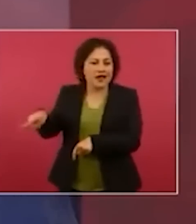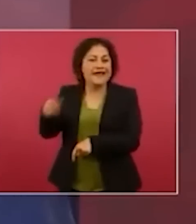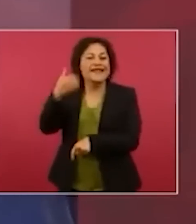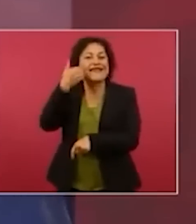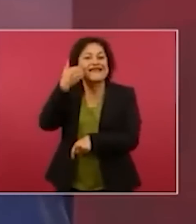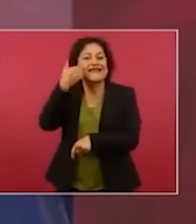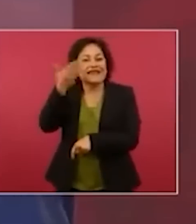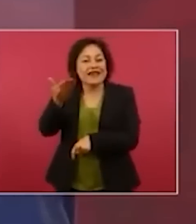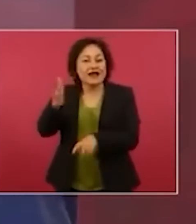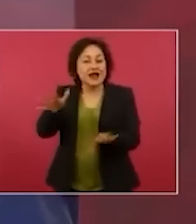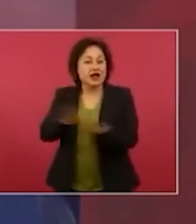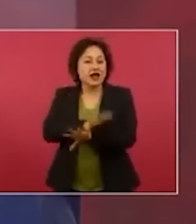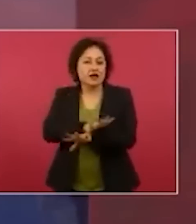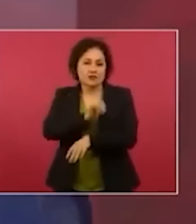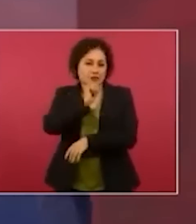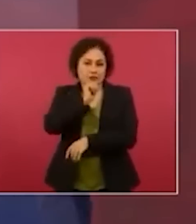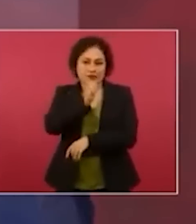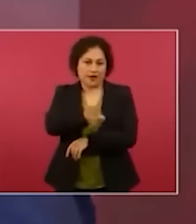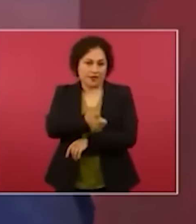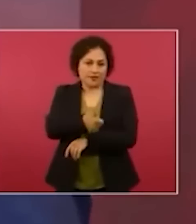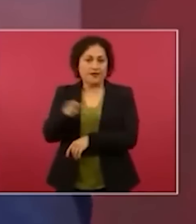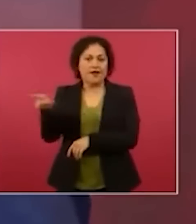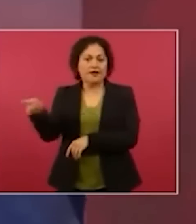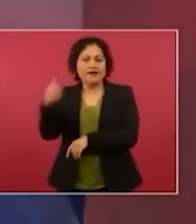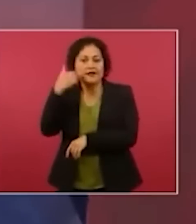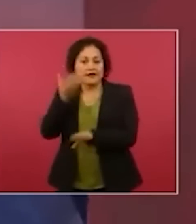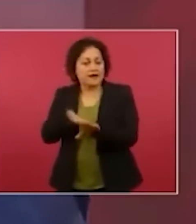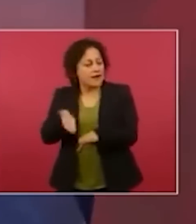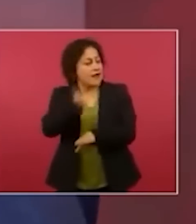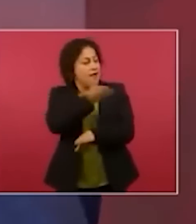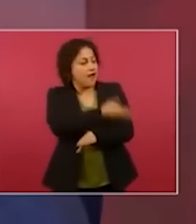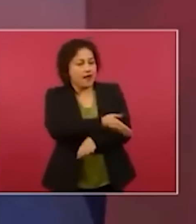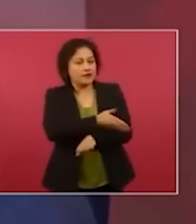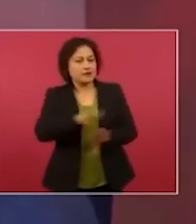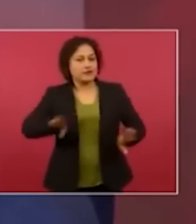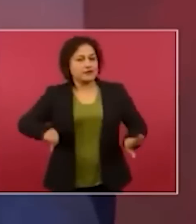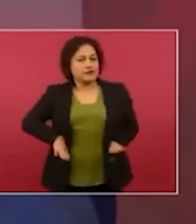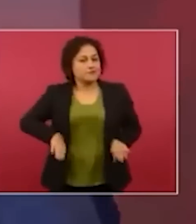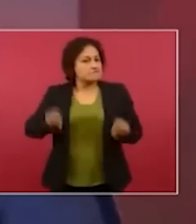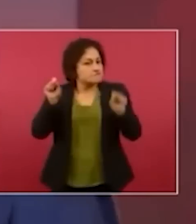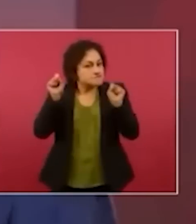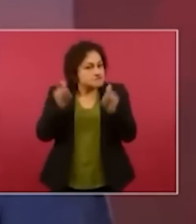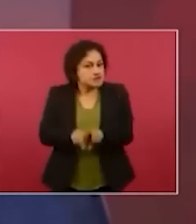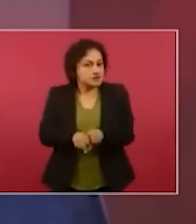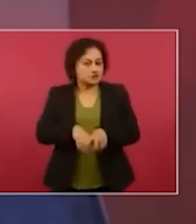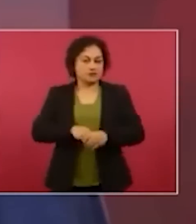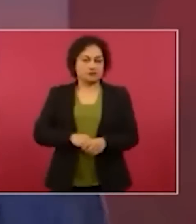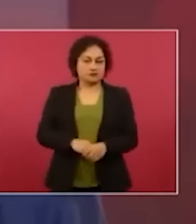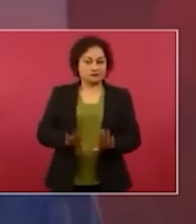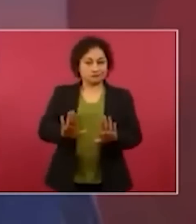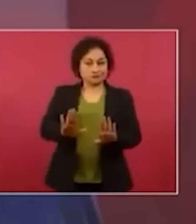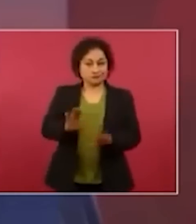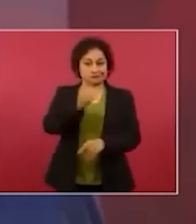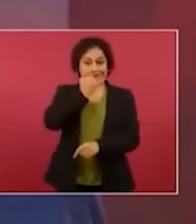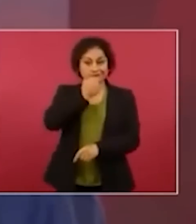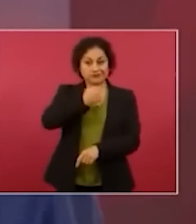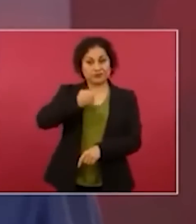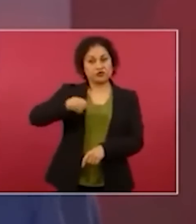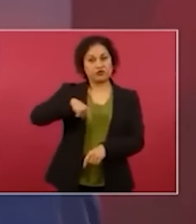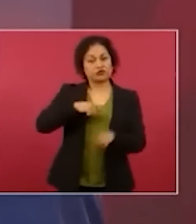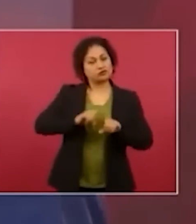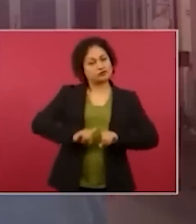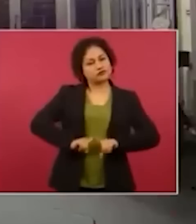lo que ya estaba establecido. Y nosotros lo que estamos buscando, pues,